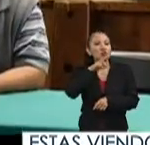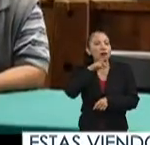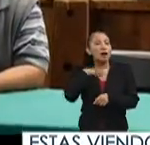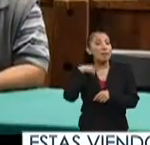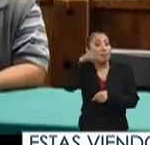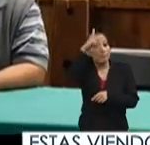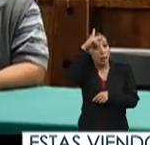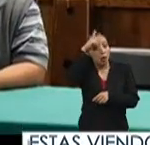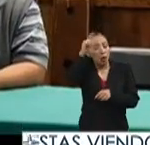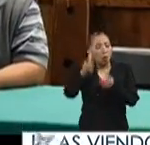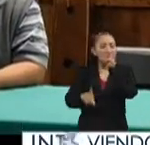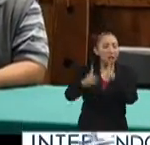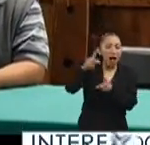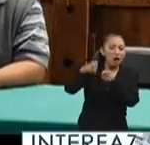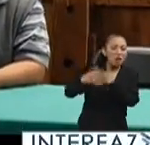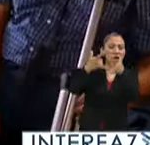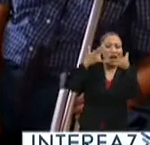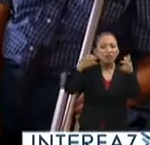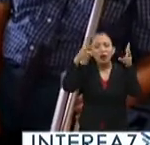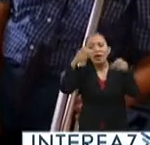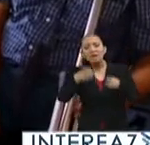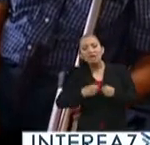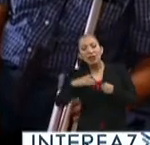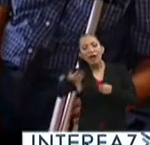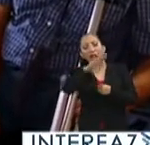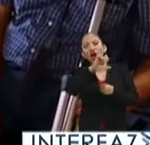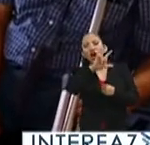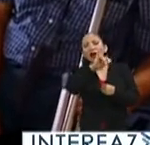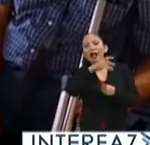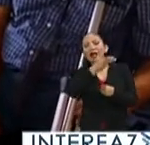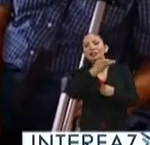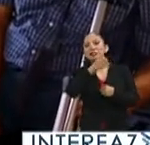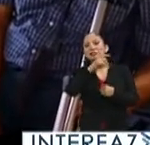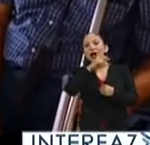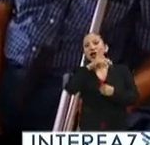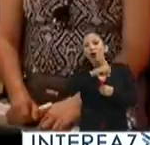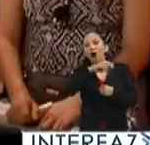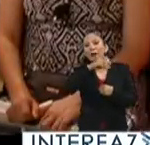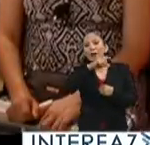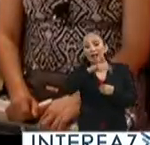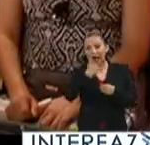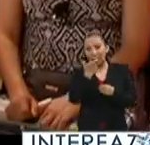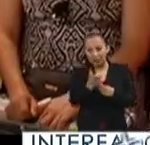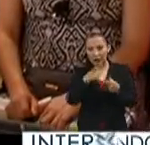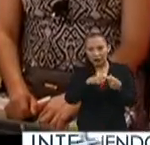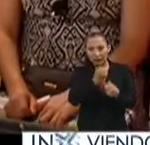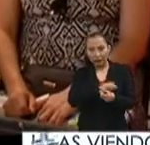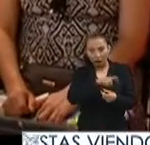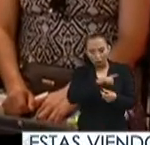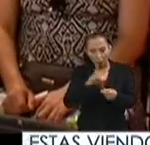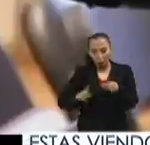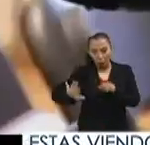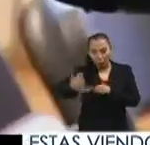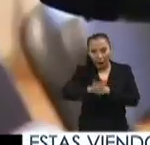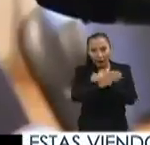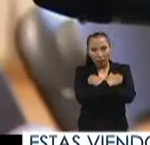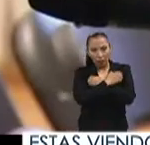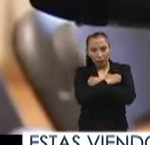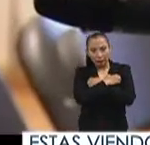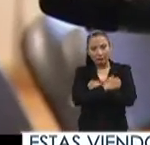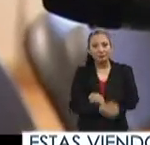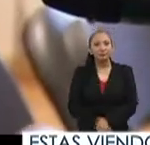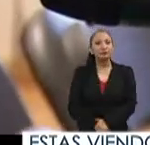Perú dialogaron sobre historia y vida colonial en Hispanoamérica, economía, salud pública y